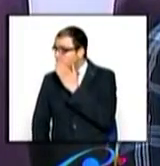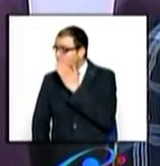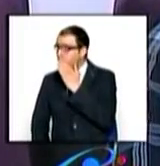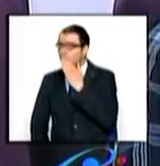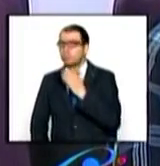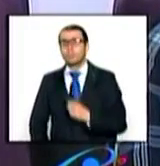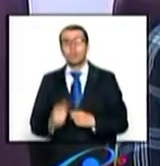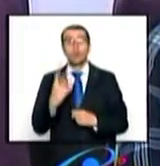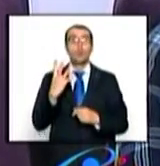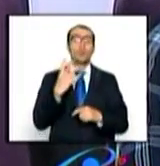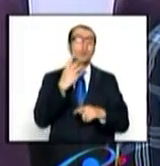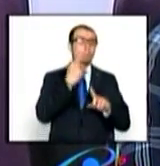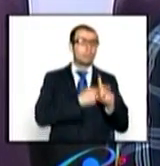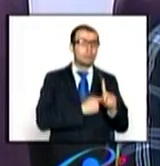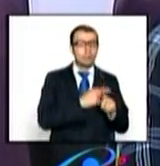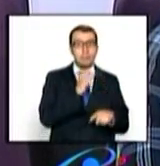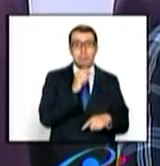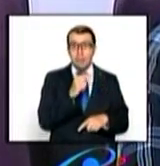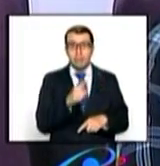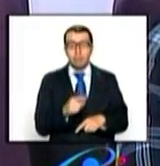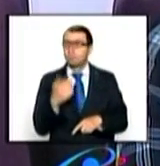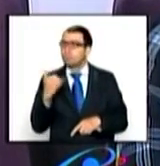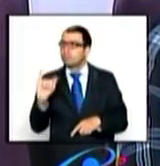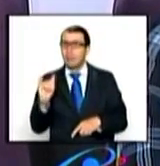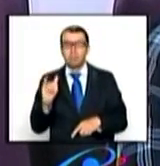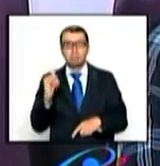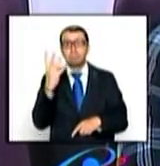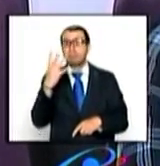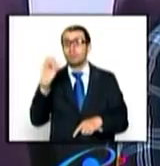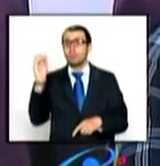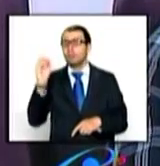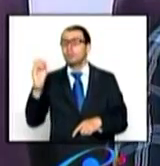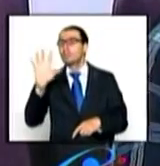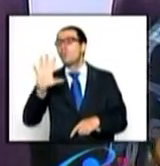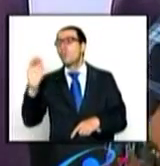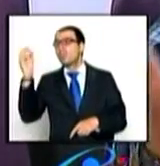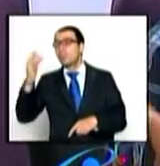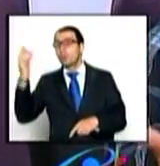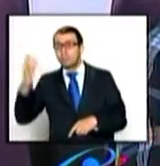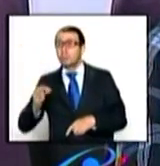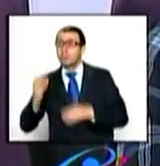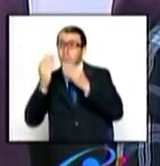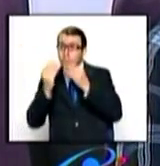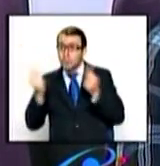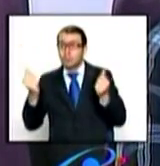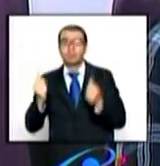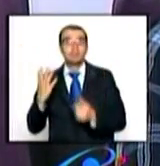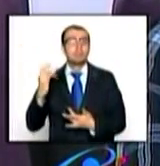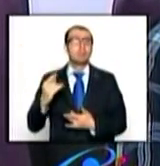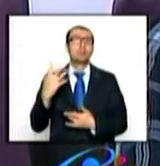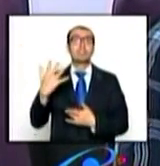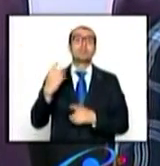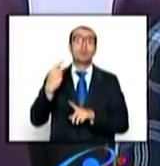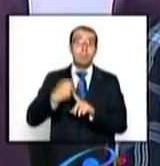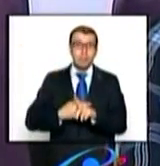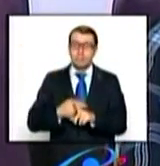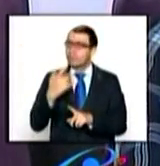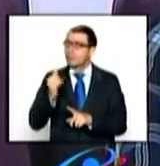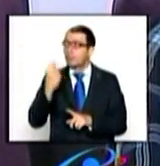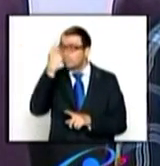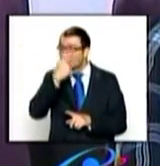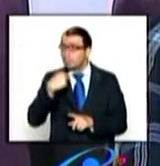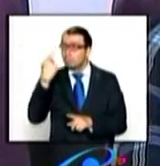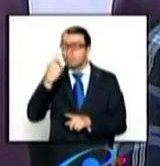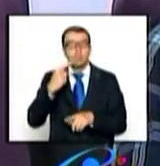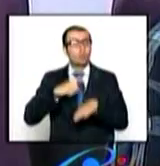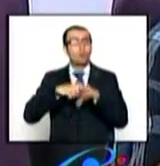las lesiones del rostro prácticamente han desaparecido un 40 o un 50% y esperamos que en los próximos 5 meses su cara quede perfectamente